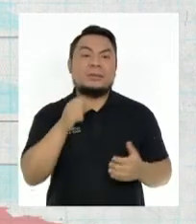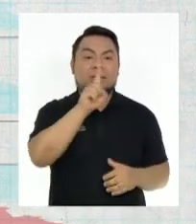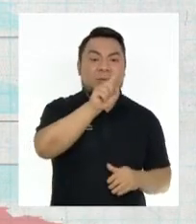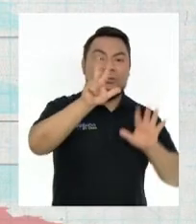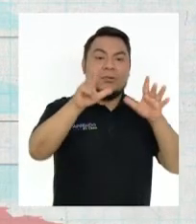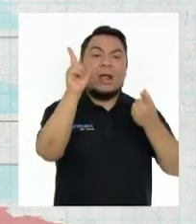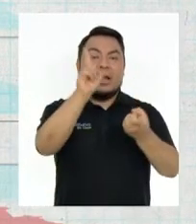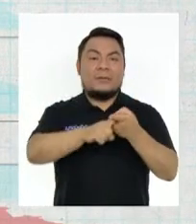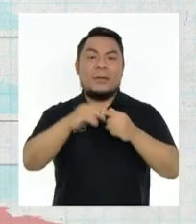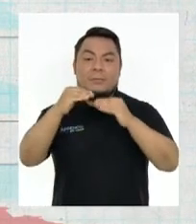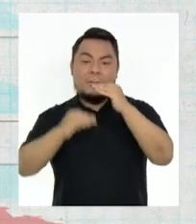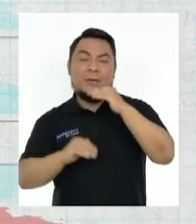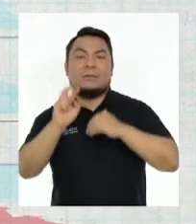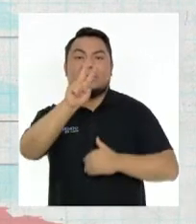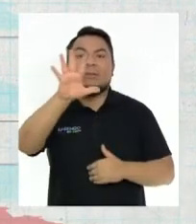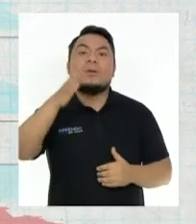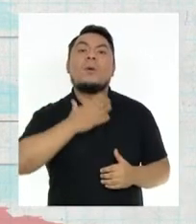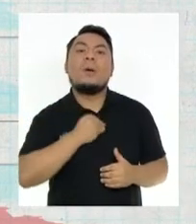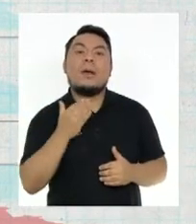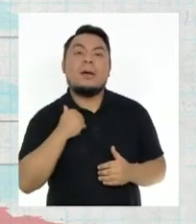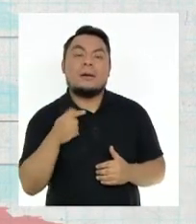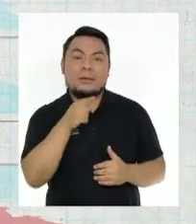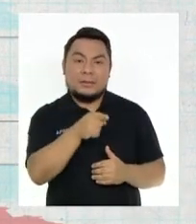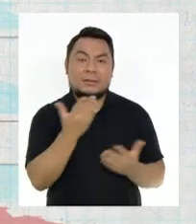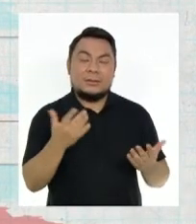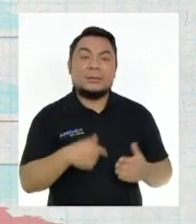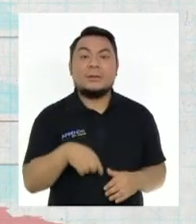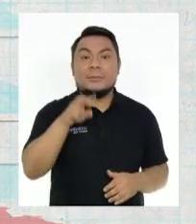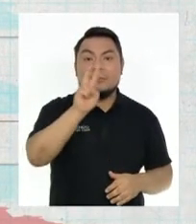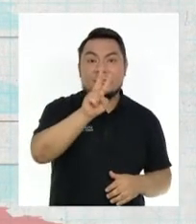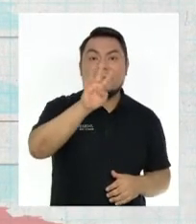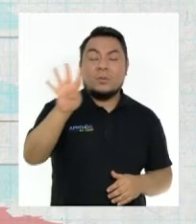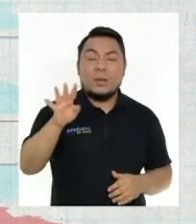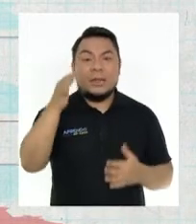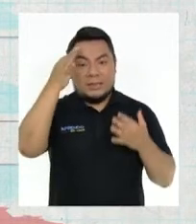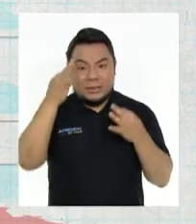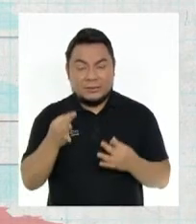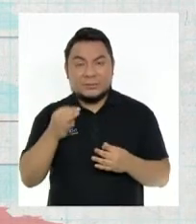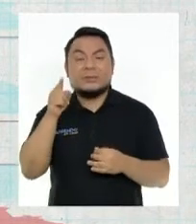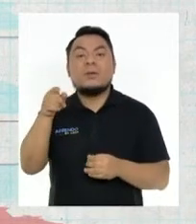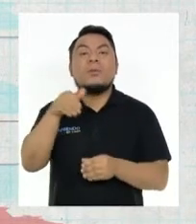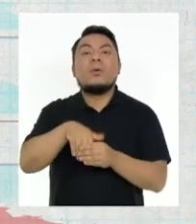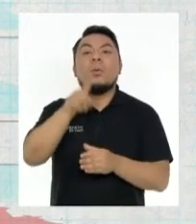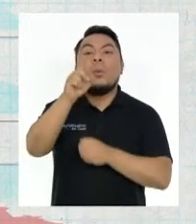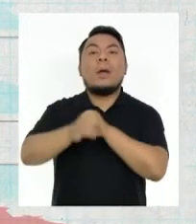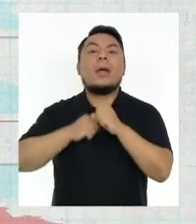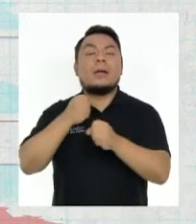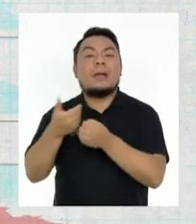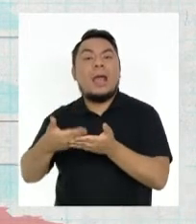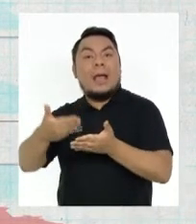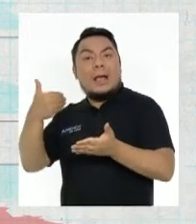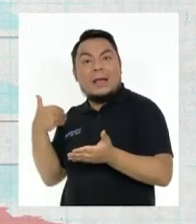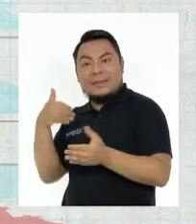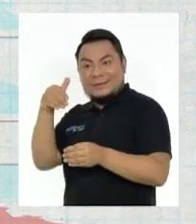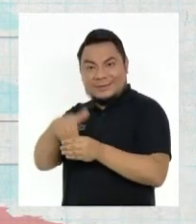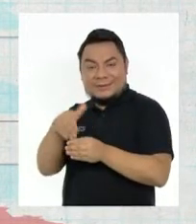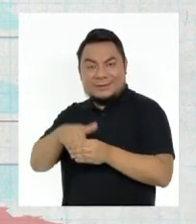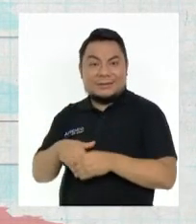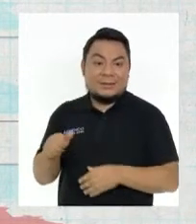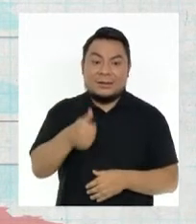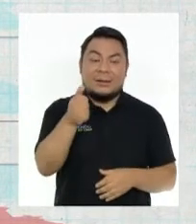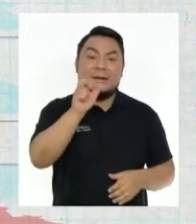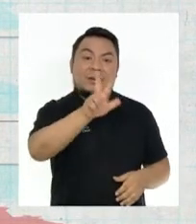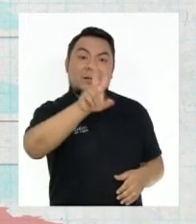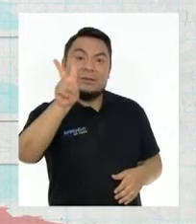18 hasta menos de 25 años, que 24 deciden su voto un año antes de la elección, mientras que